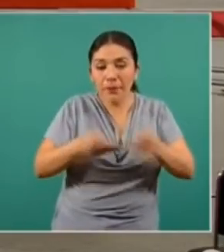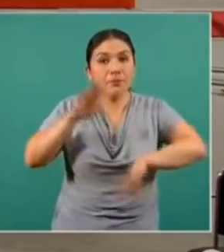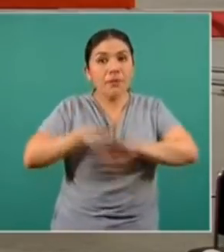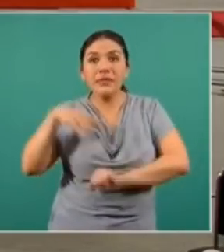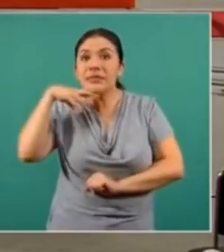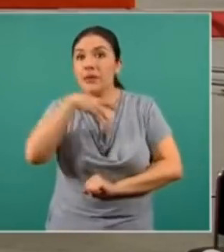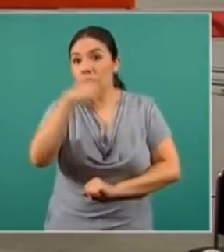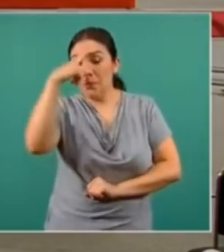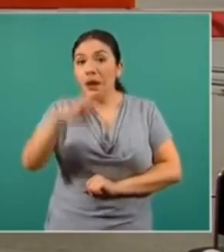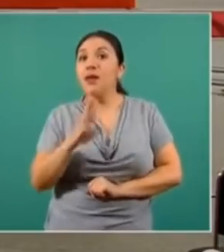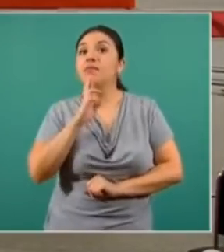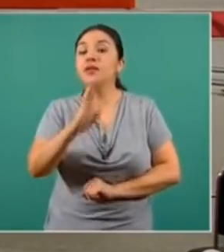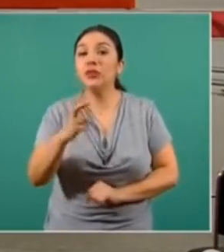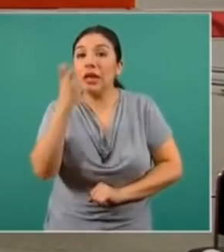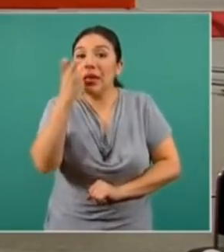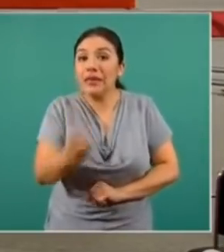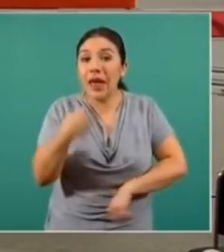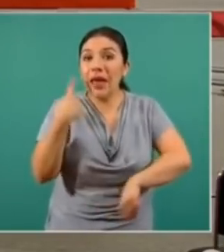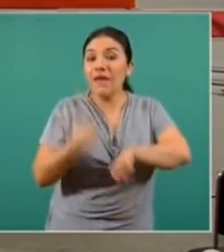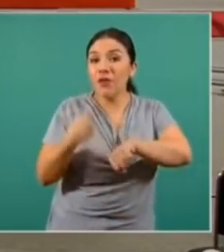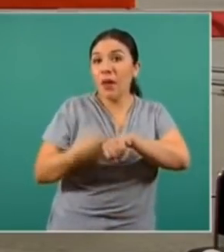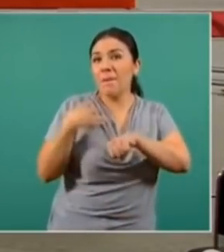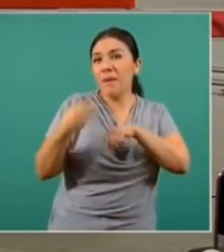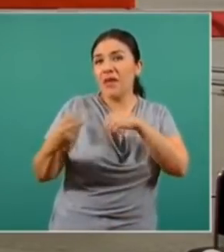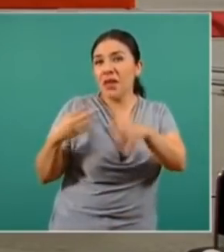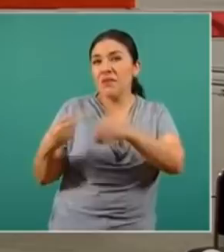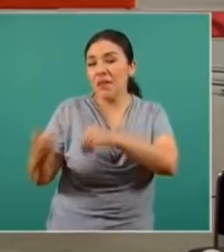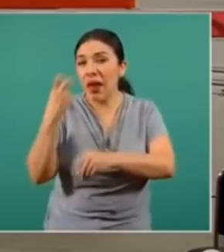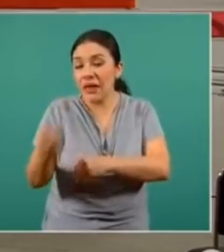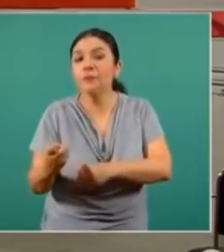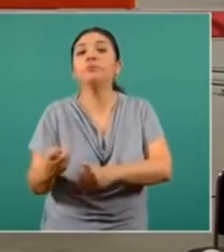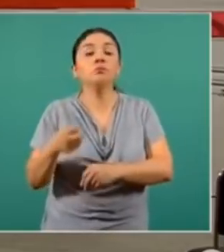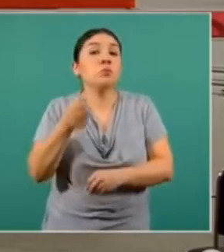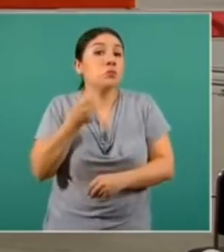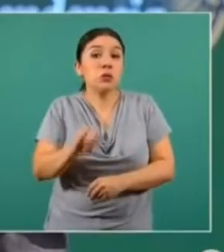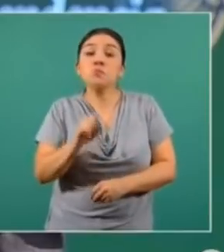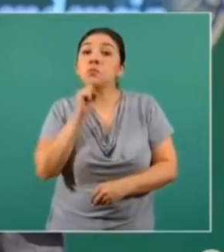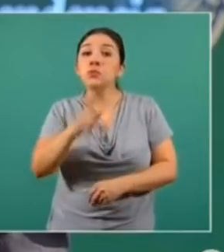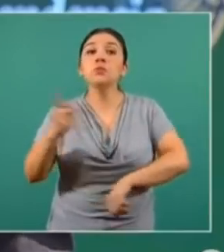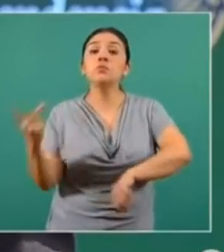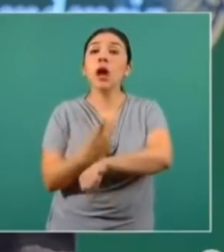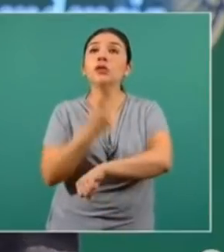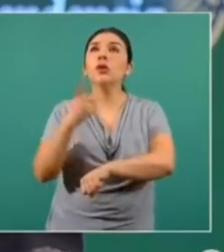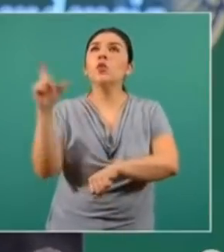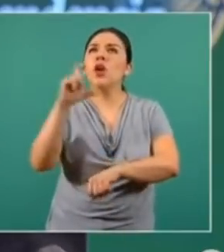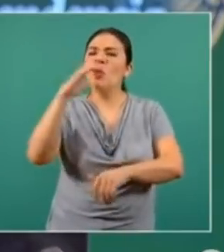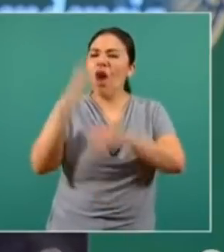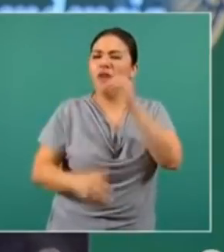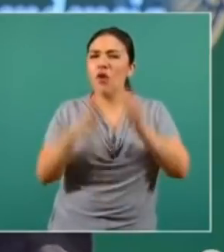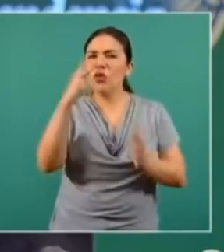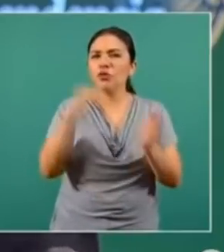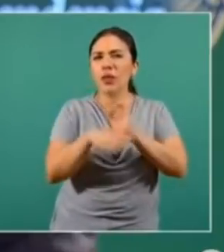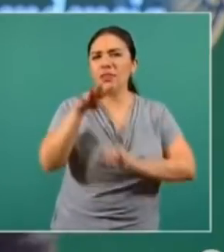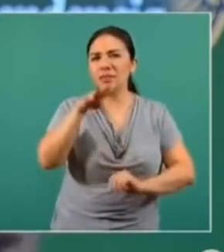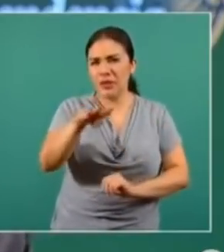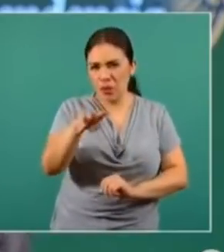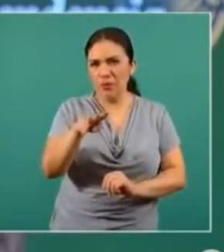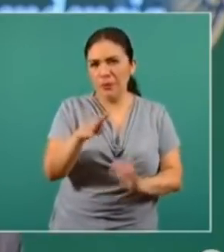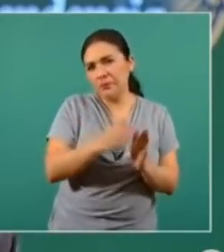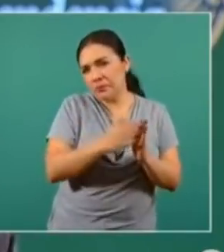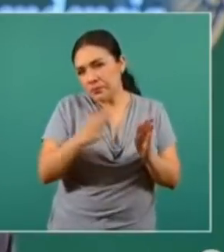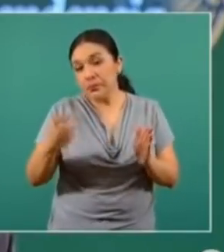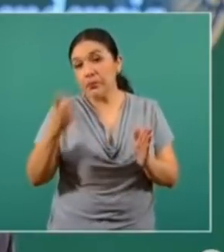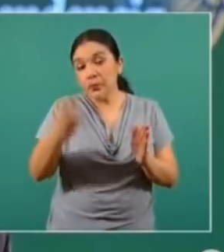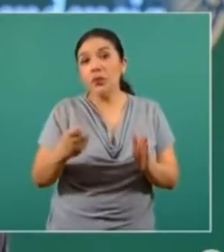inmediata para la respuesta a esta pandemia, cosa que ocurrió a finales de 2019,